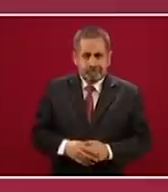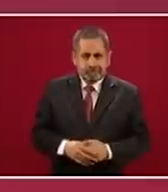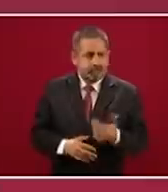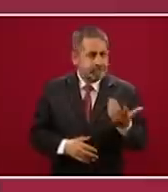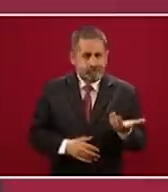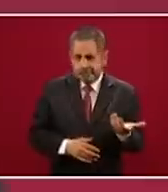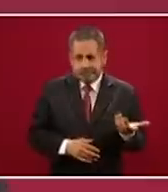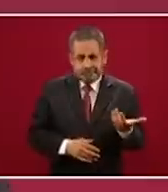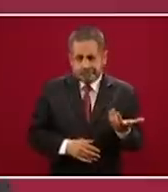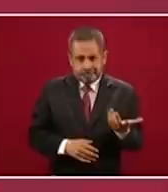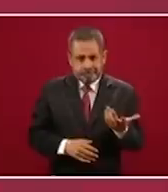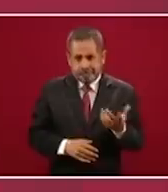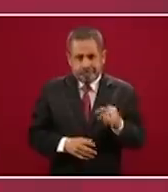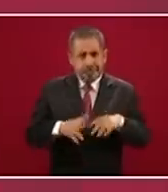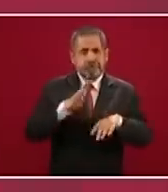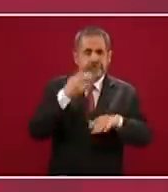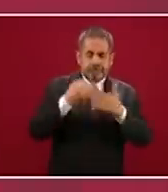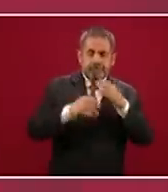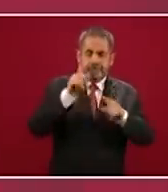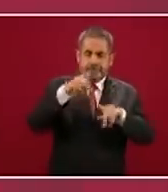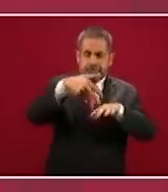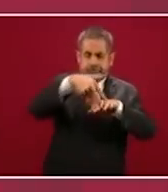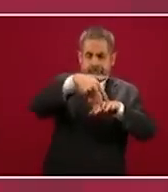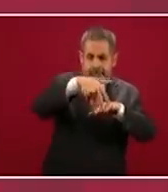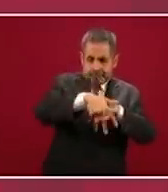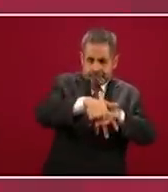no hay filtraciones.